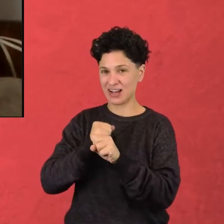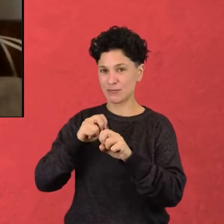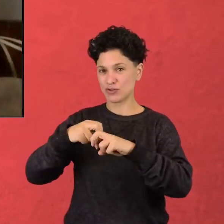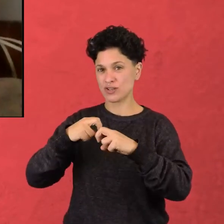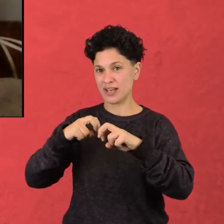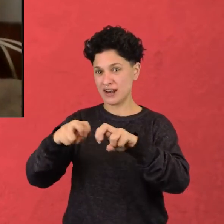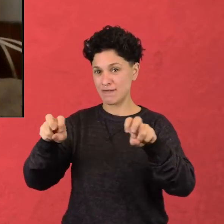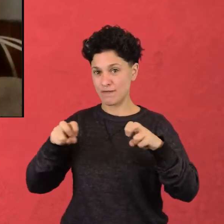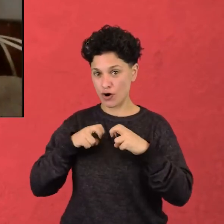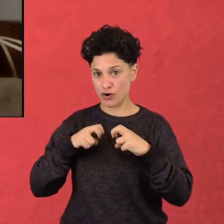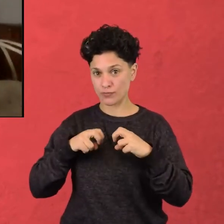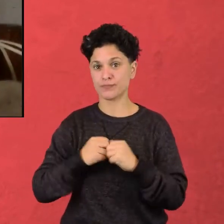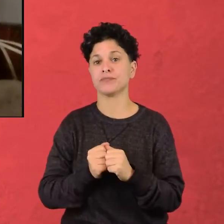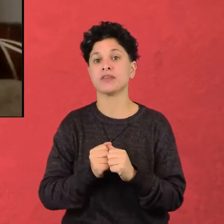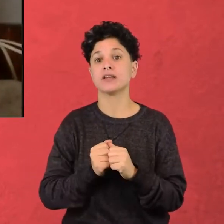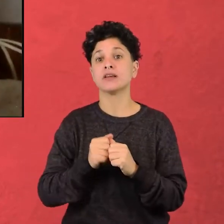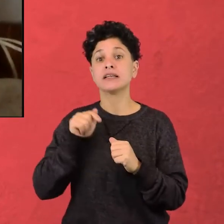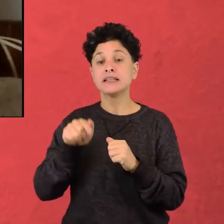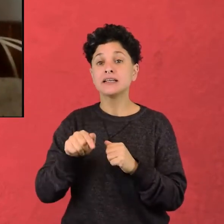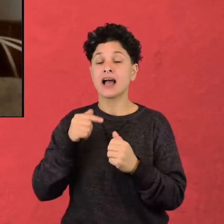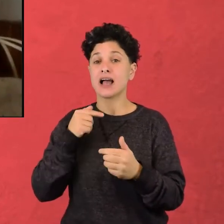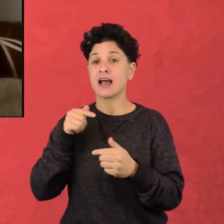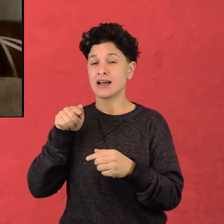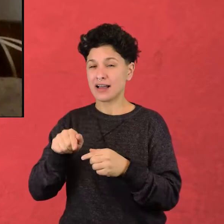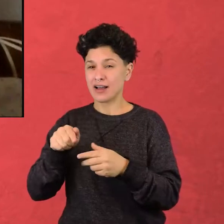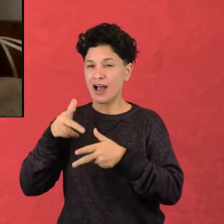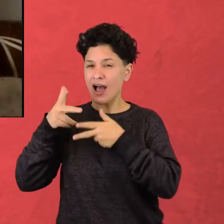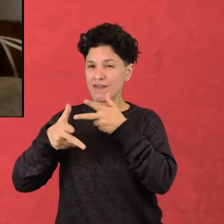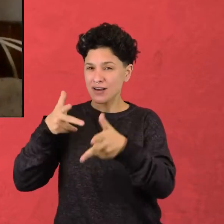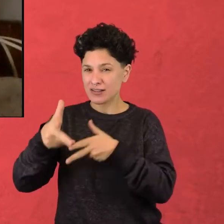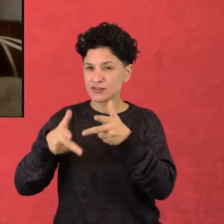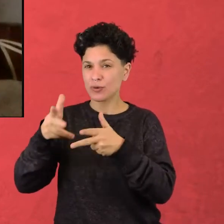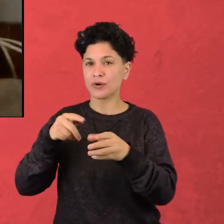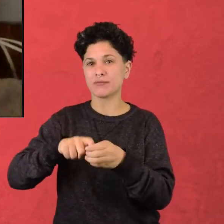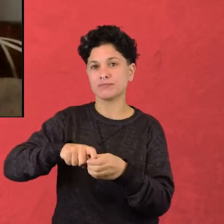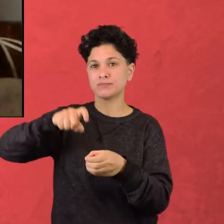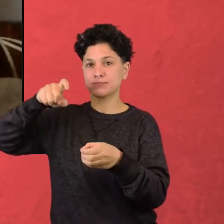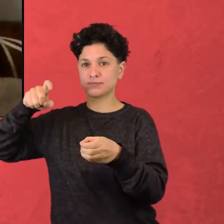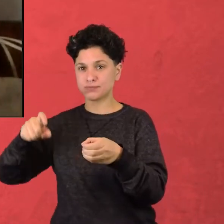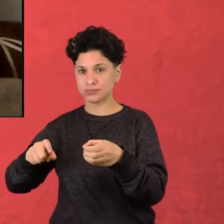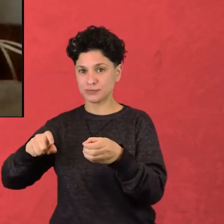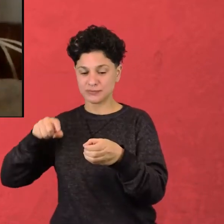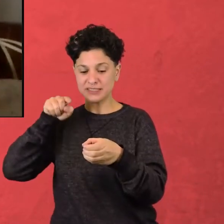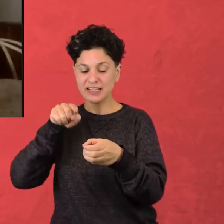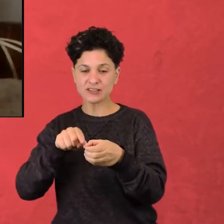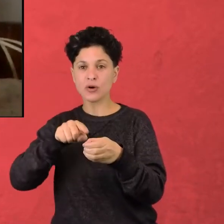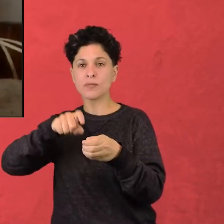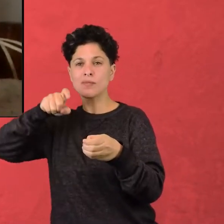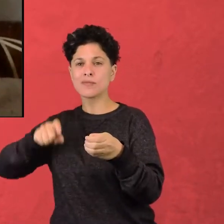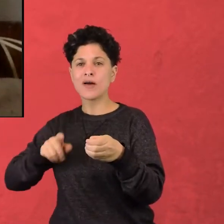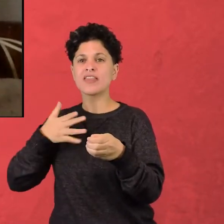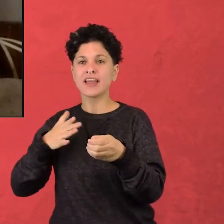lo que trabajamos en el foro. Si recuerdan bien el texto que es la ilustración, habla sobre salir de